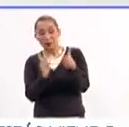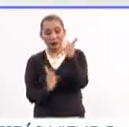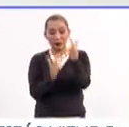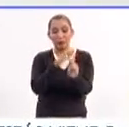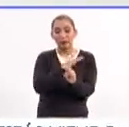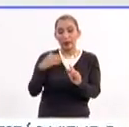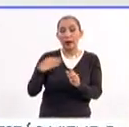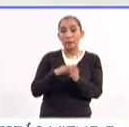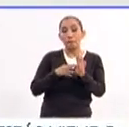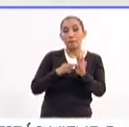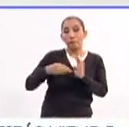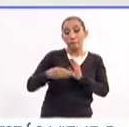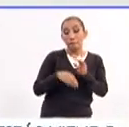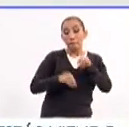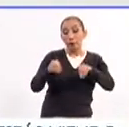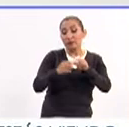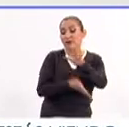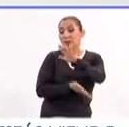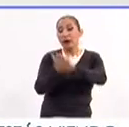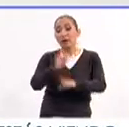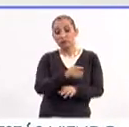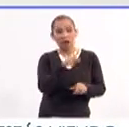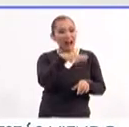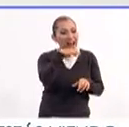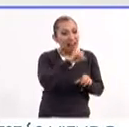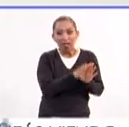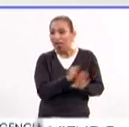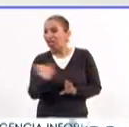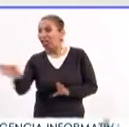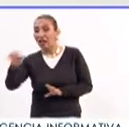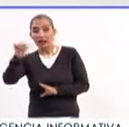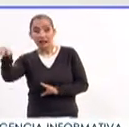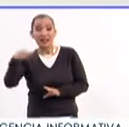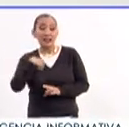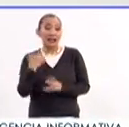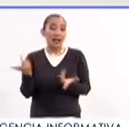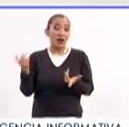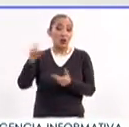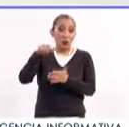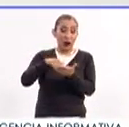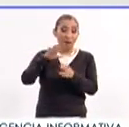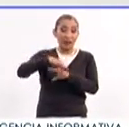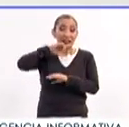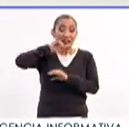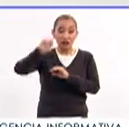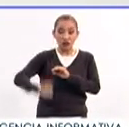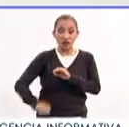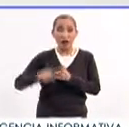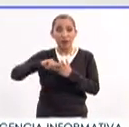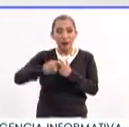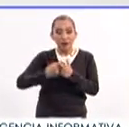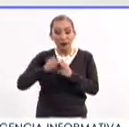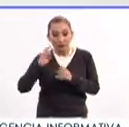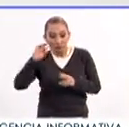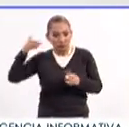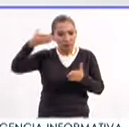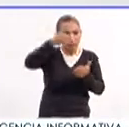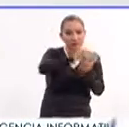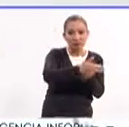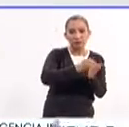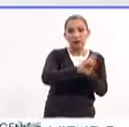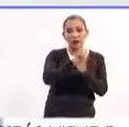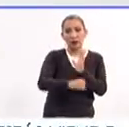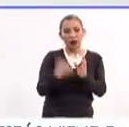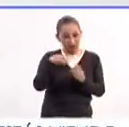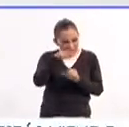mover, se van. Y que especies que antes estaban en aguas más calientes, más al sur, empiezan a aparecer. Especies